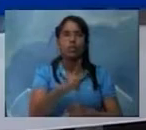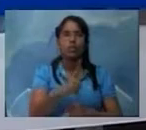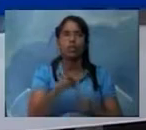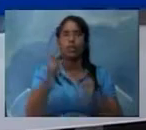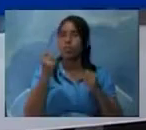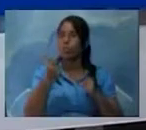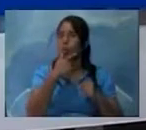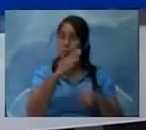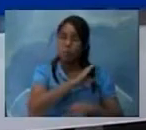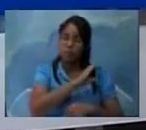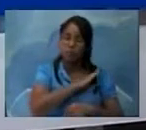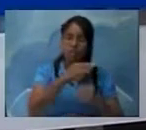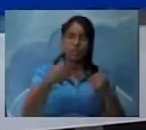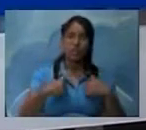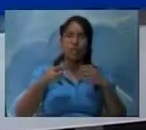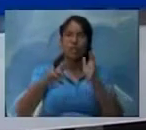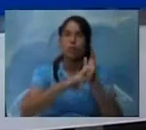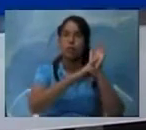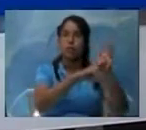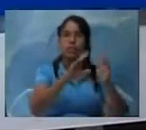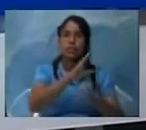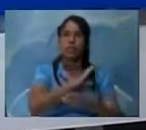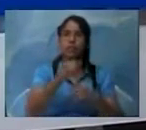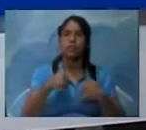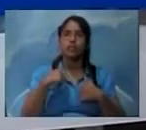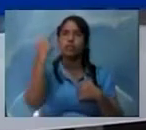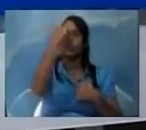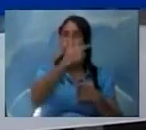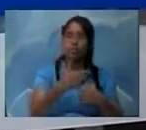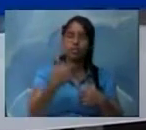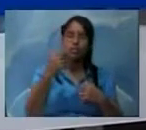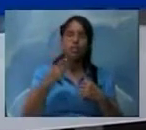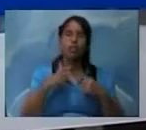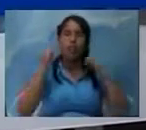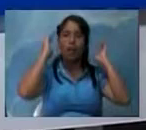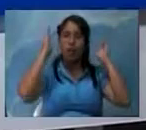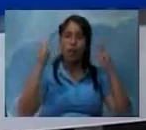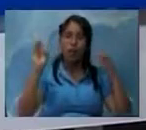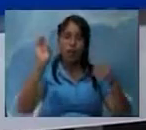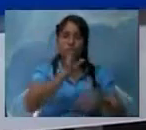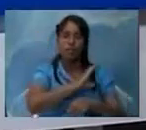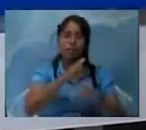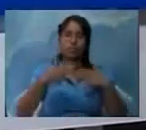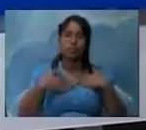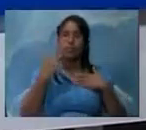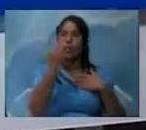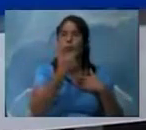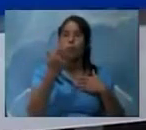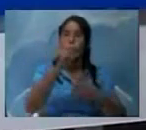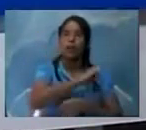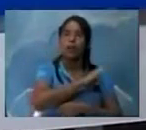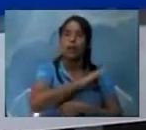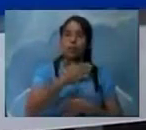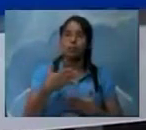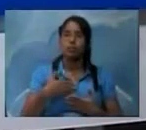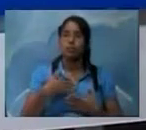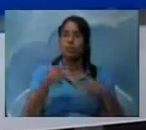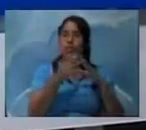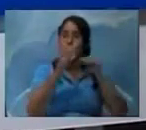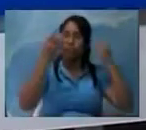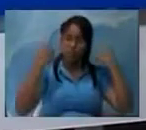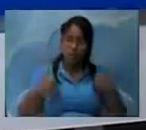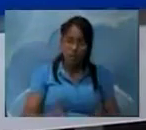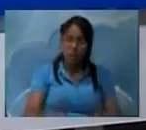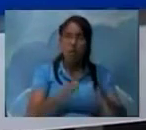oro mía que me representa a mí. Tiene la cara mía, las orejas mías, la boca mía, la nariz mía,